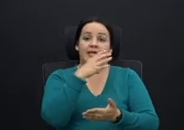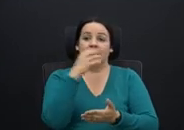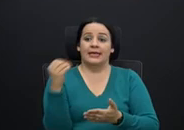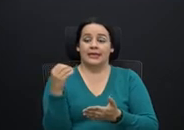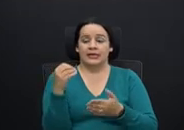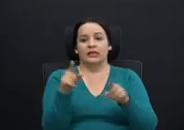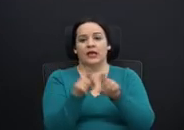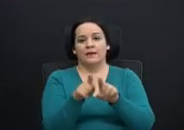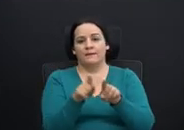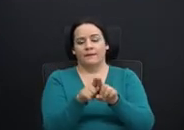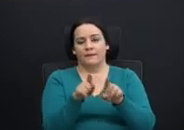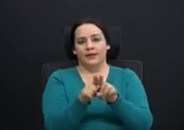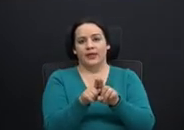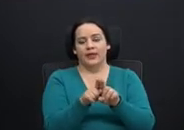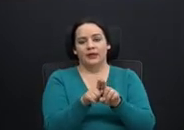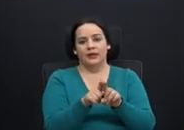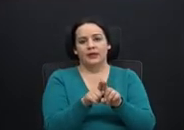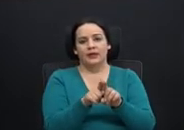sean